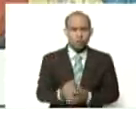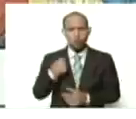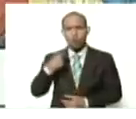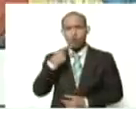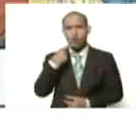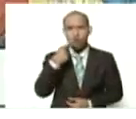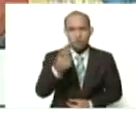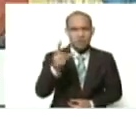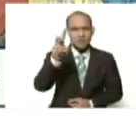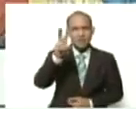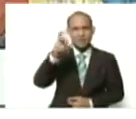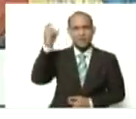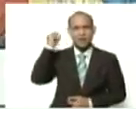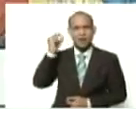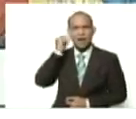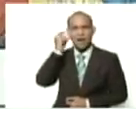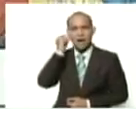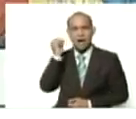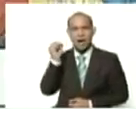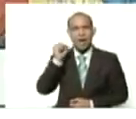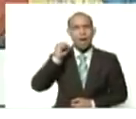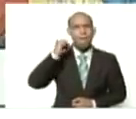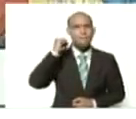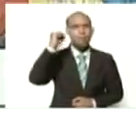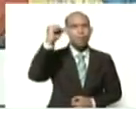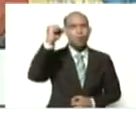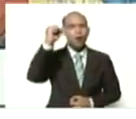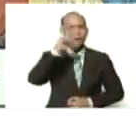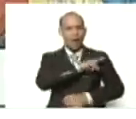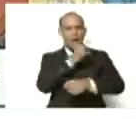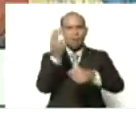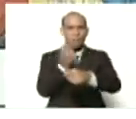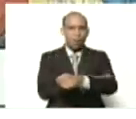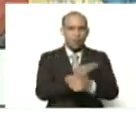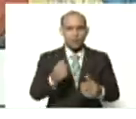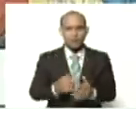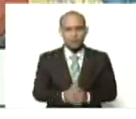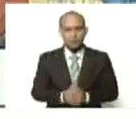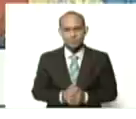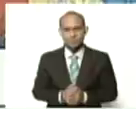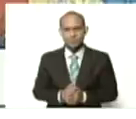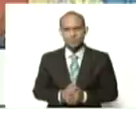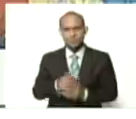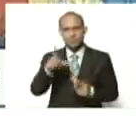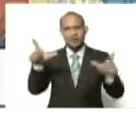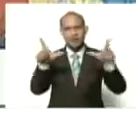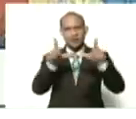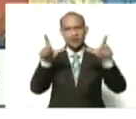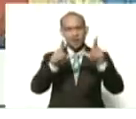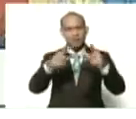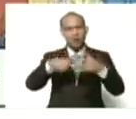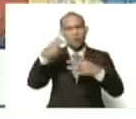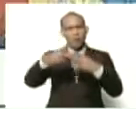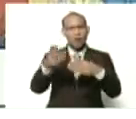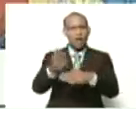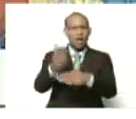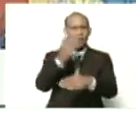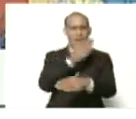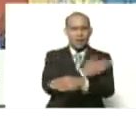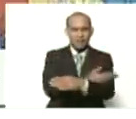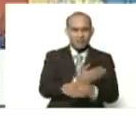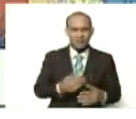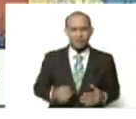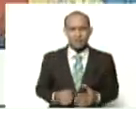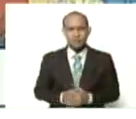aquella consigna, Mujeres al Poder, que era de un programa de televisión de Winston Vallenilla y Viviana